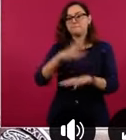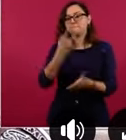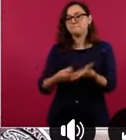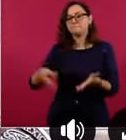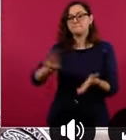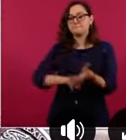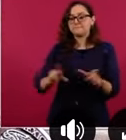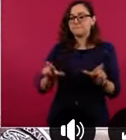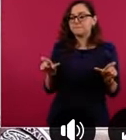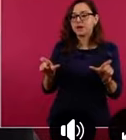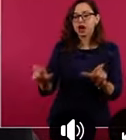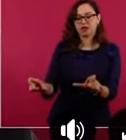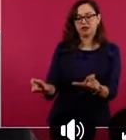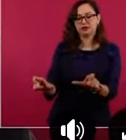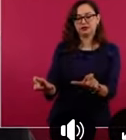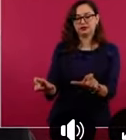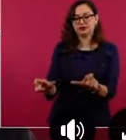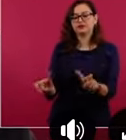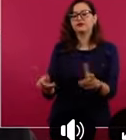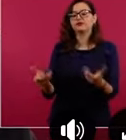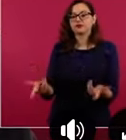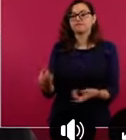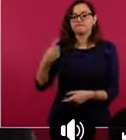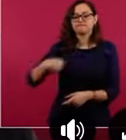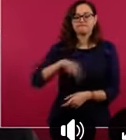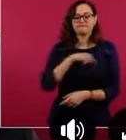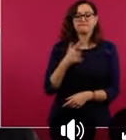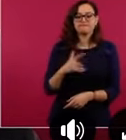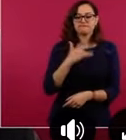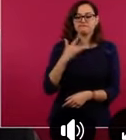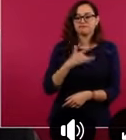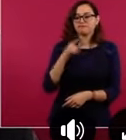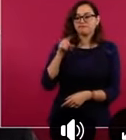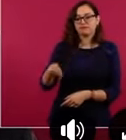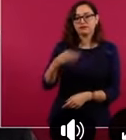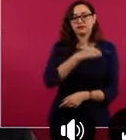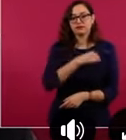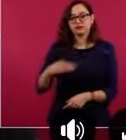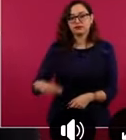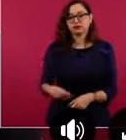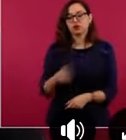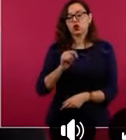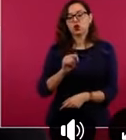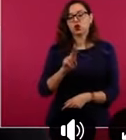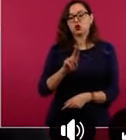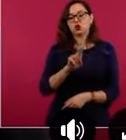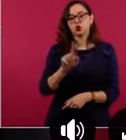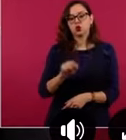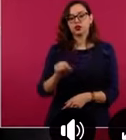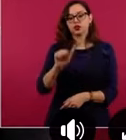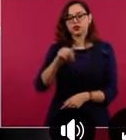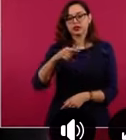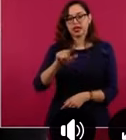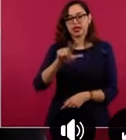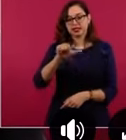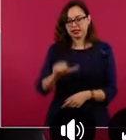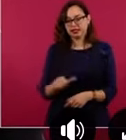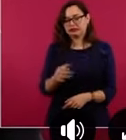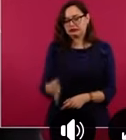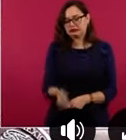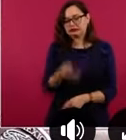convicción de que quienes irrumpieron en este municipio de Tuzantla en breve serán detenidos,